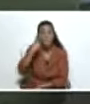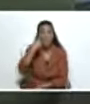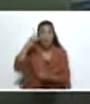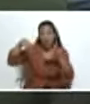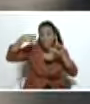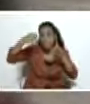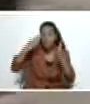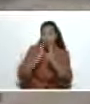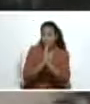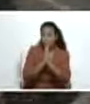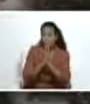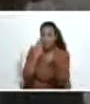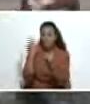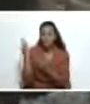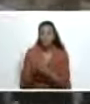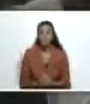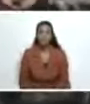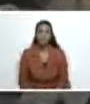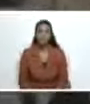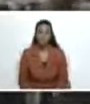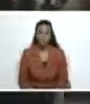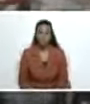video.